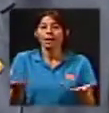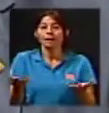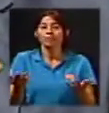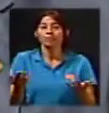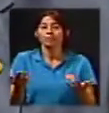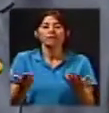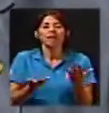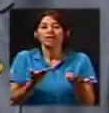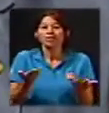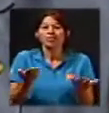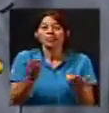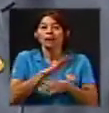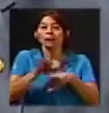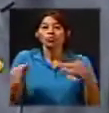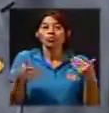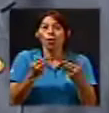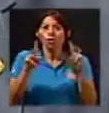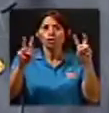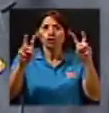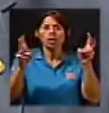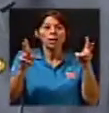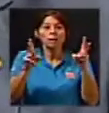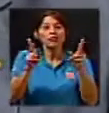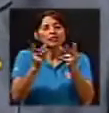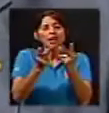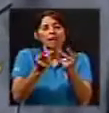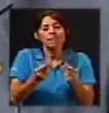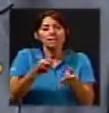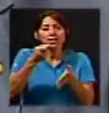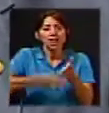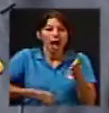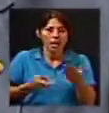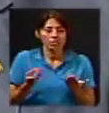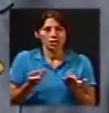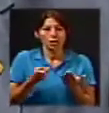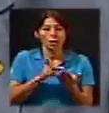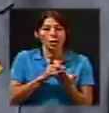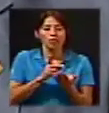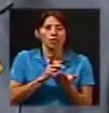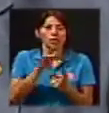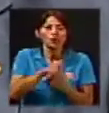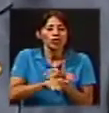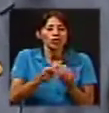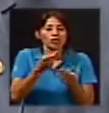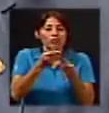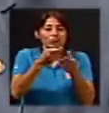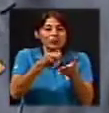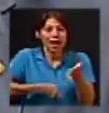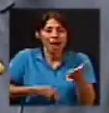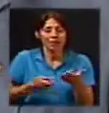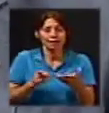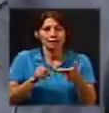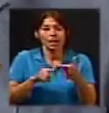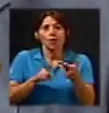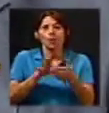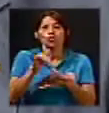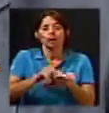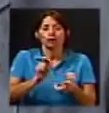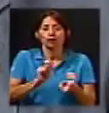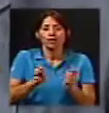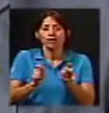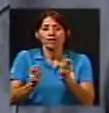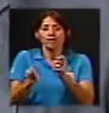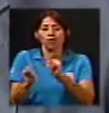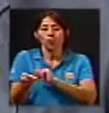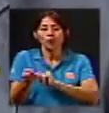los temas de carácter fiscal, los proyectos fiscales, los proyectos de reformas, son proyectos que nosotros